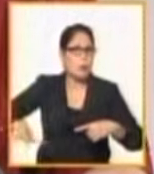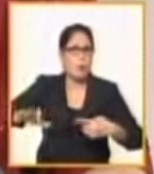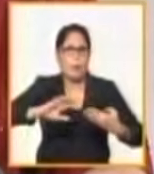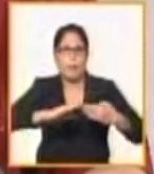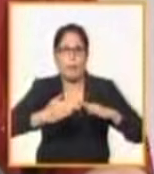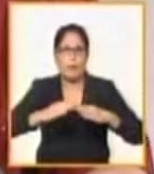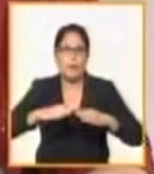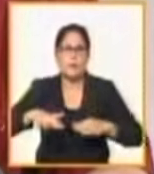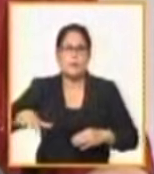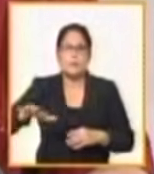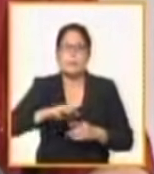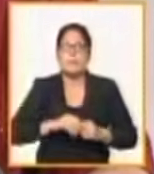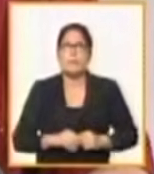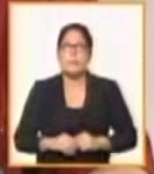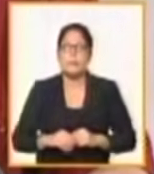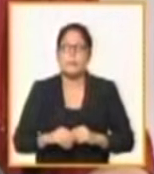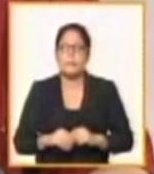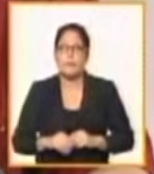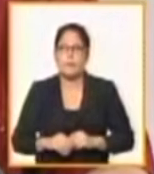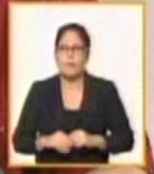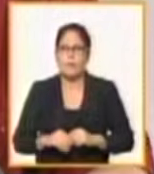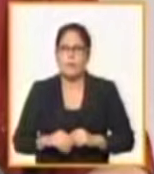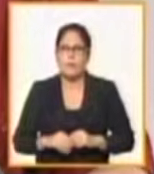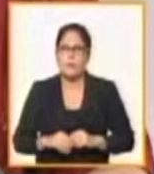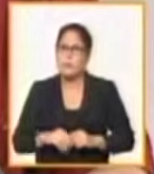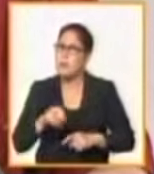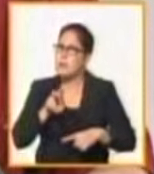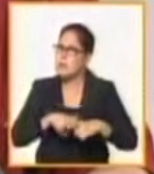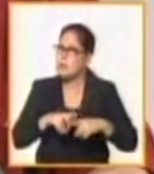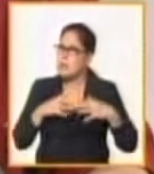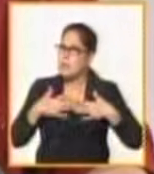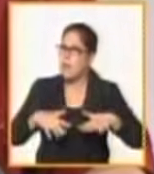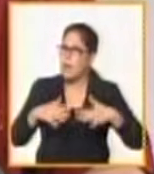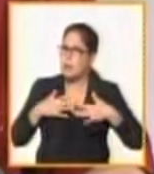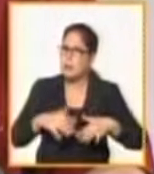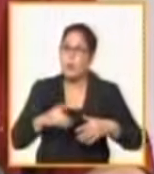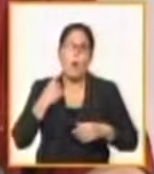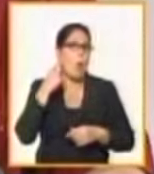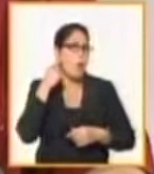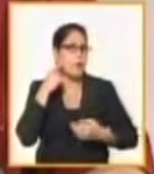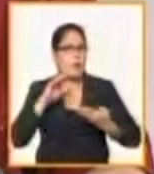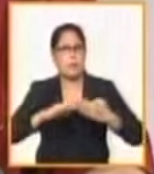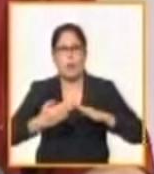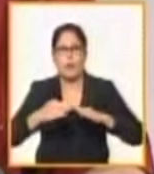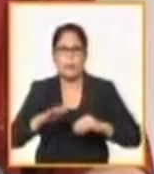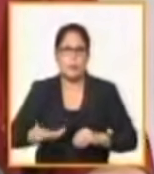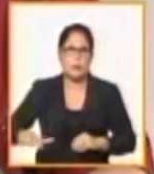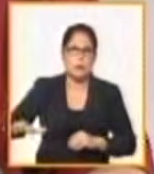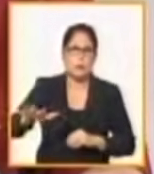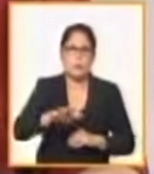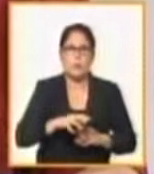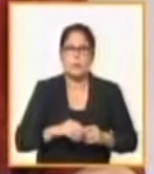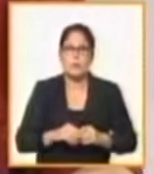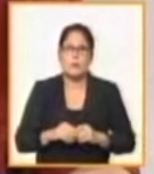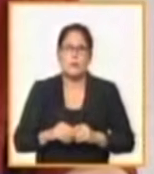intervención maravillosa, sentadito ahí, tranquilo, y oí los debates. Aquello